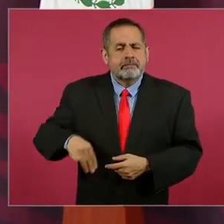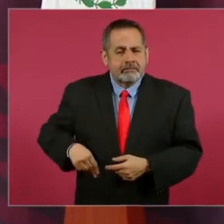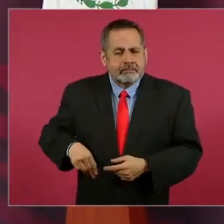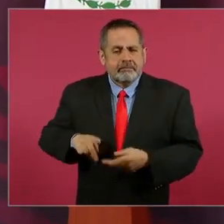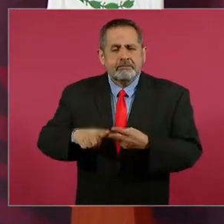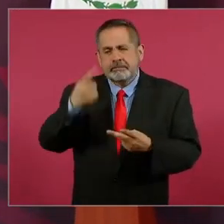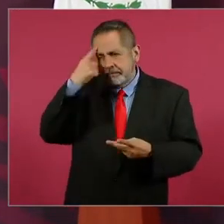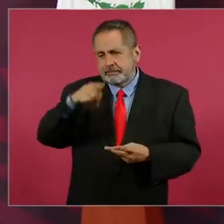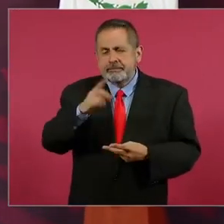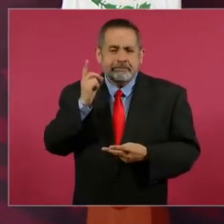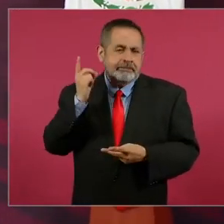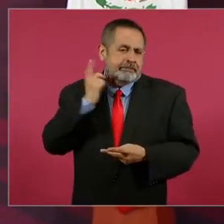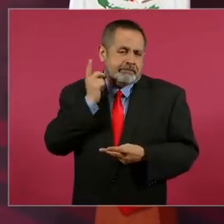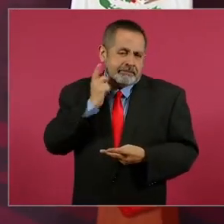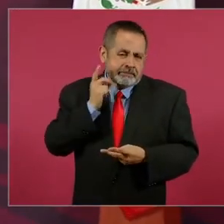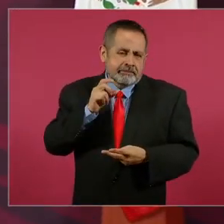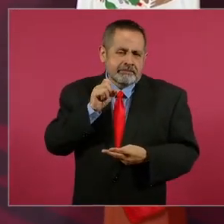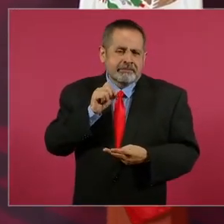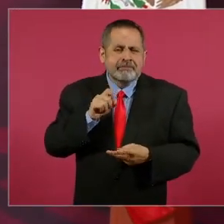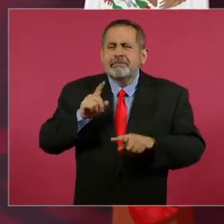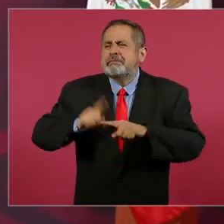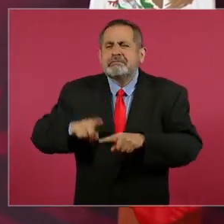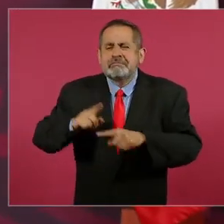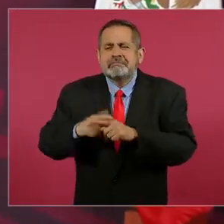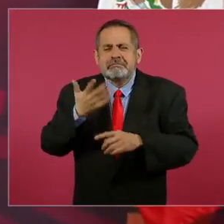para diputados?